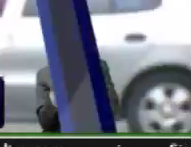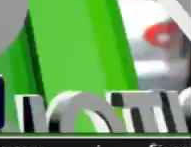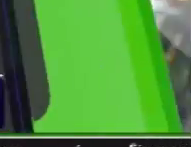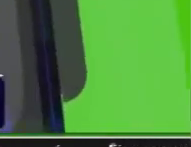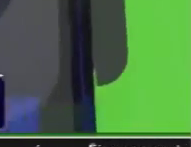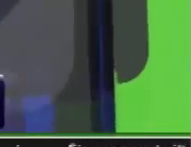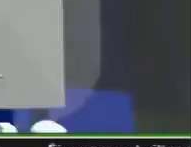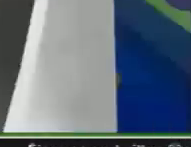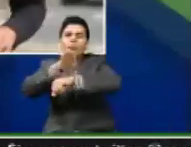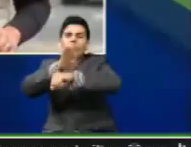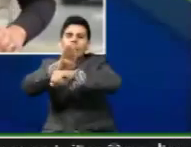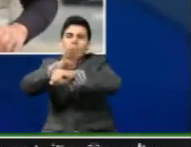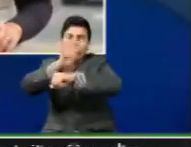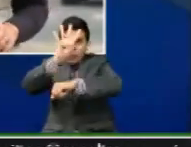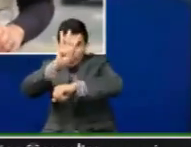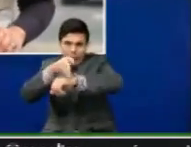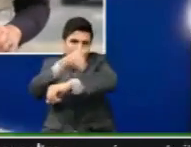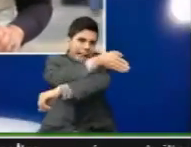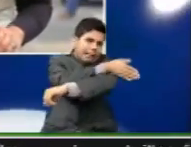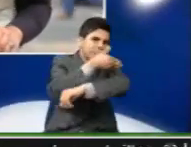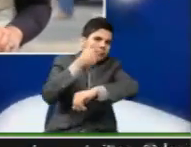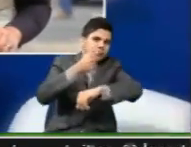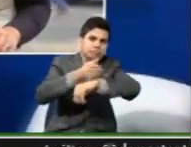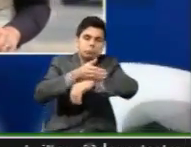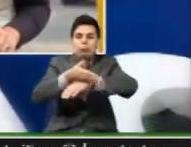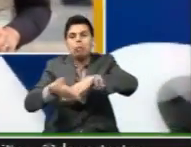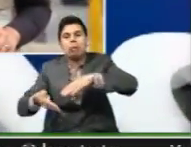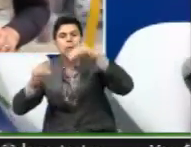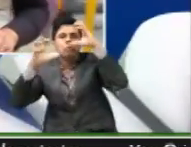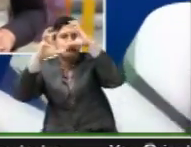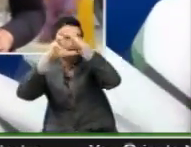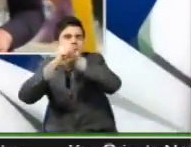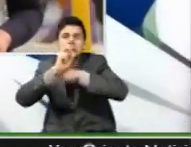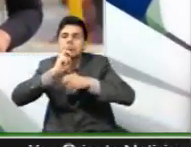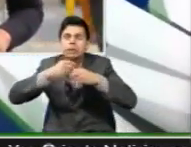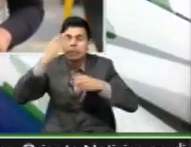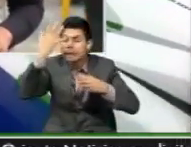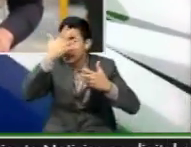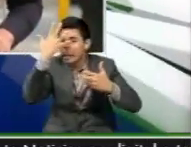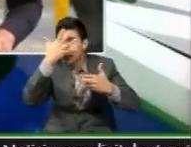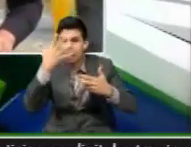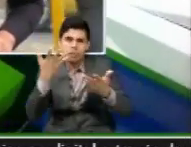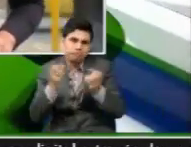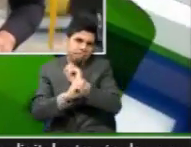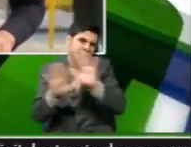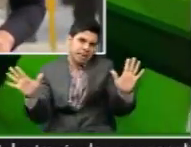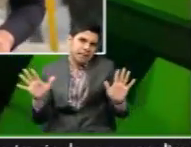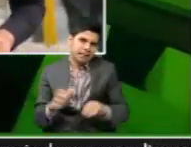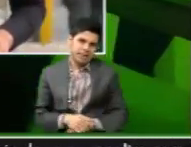de la tarde para que la noche pues no obstaculice la visibilidad del terreno. Es la información a esta hora para Oriente Noticias, Natalie Ramos.